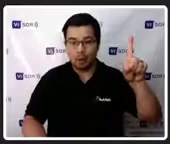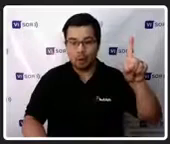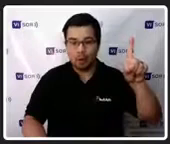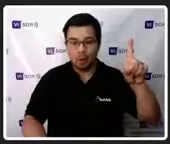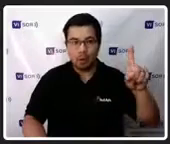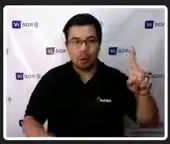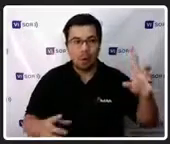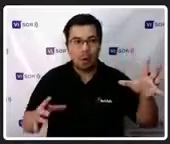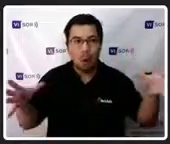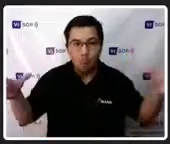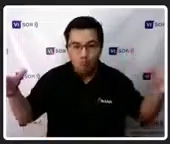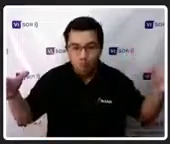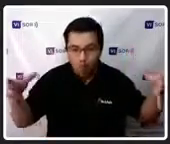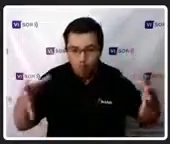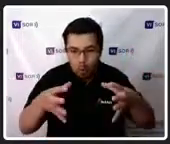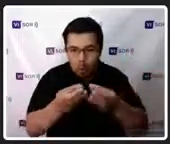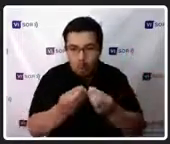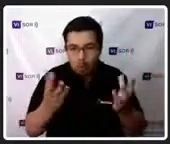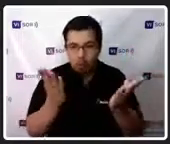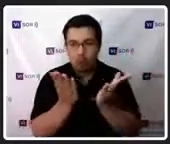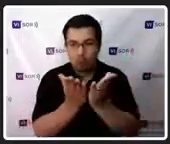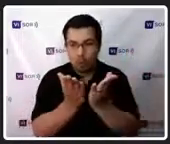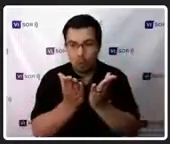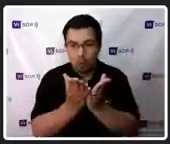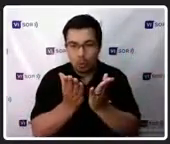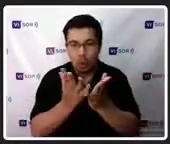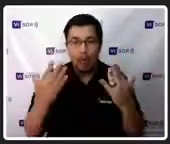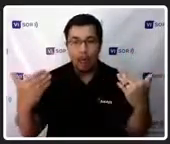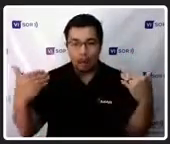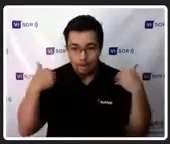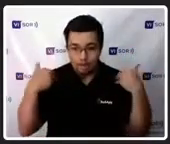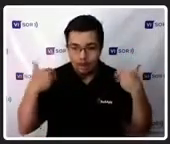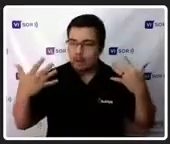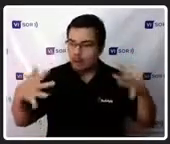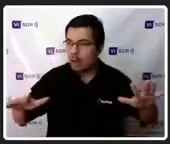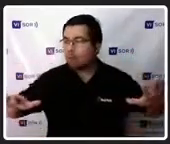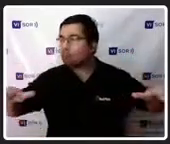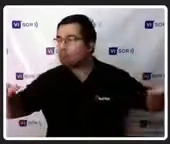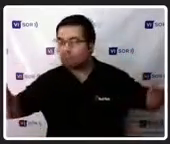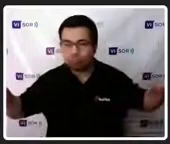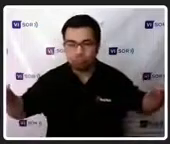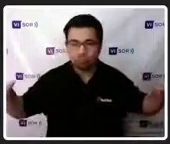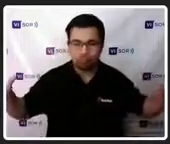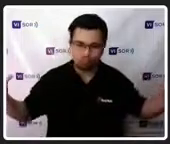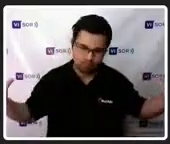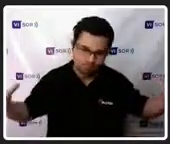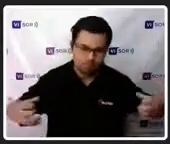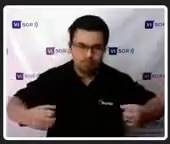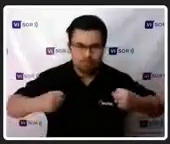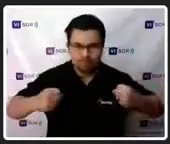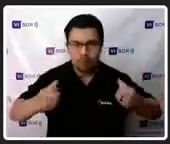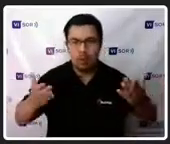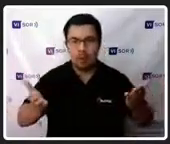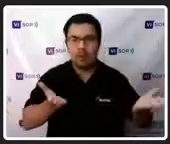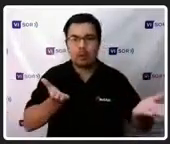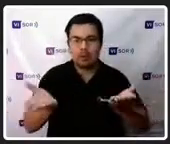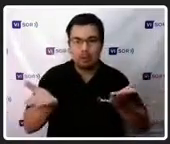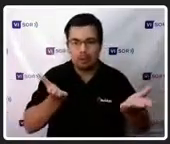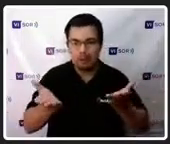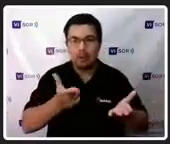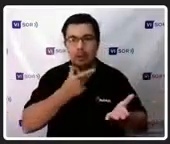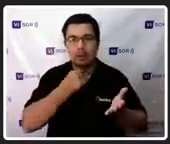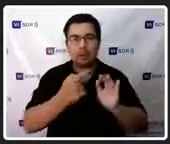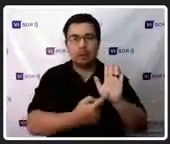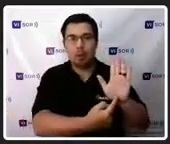práctica y dijimos, ya chiquillos, démoslo todo. Acá es servicio. Y quisimos demostrar al mundo que un hotel